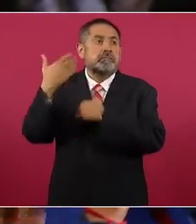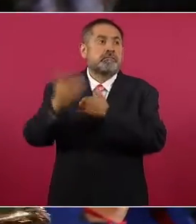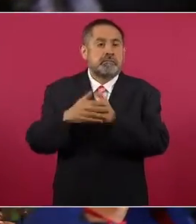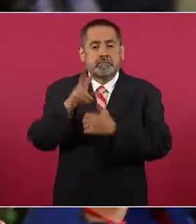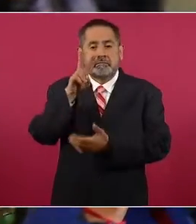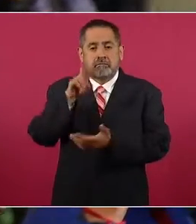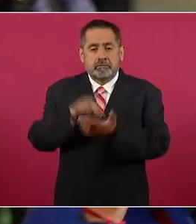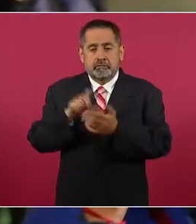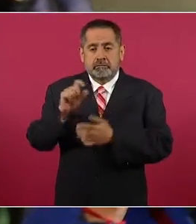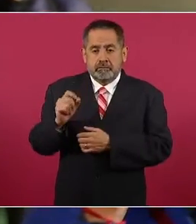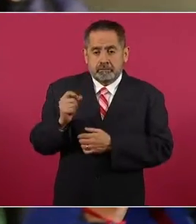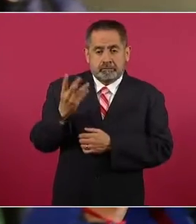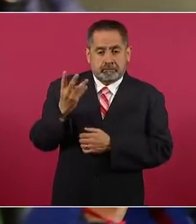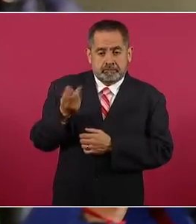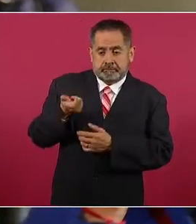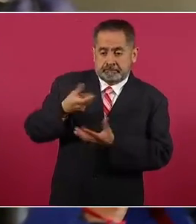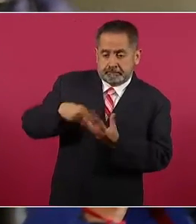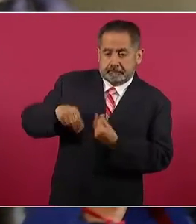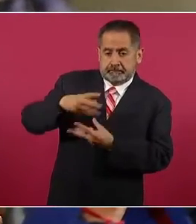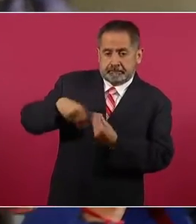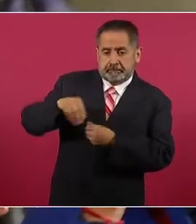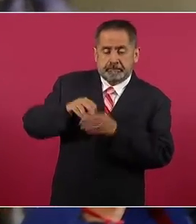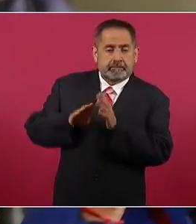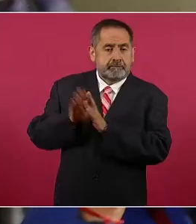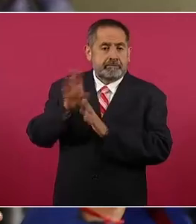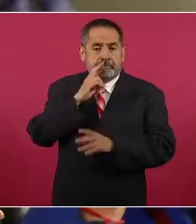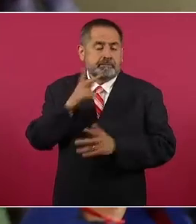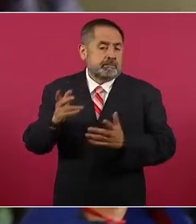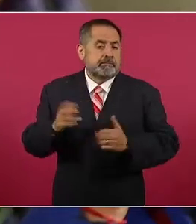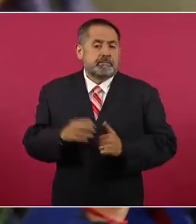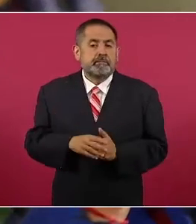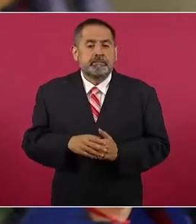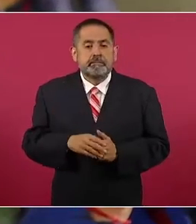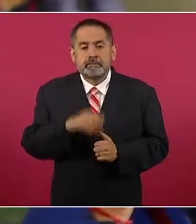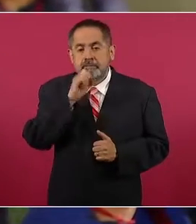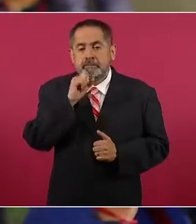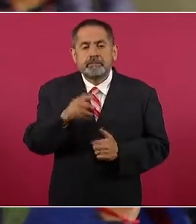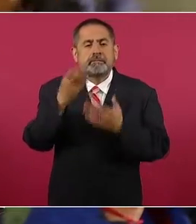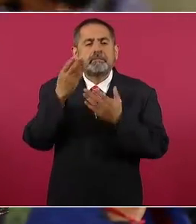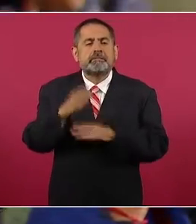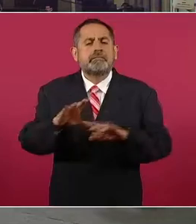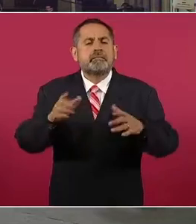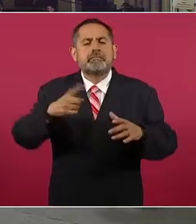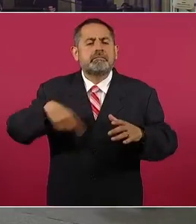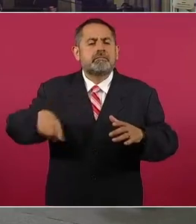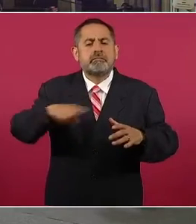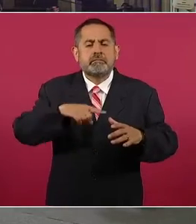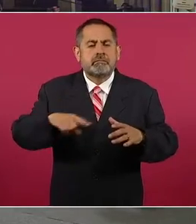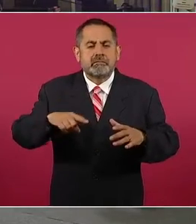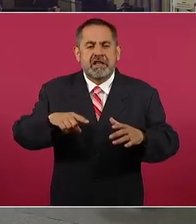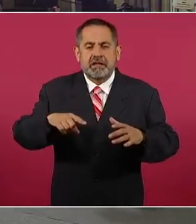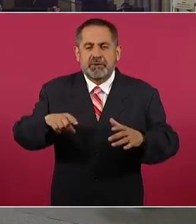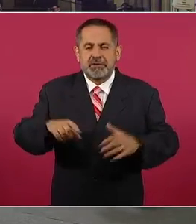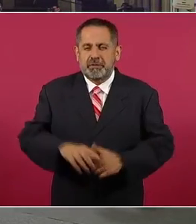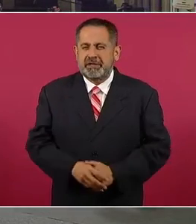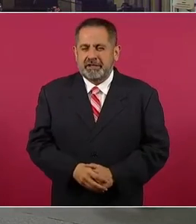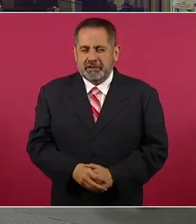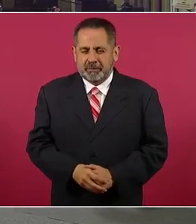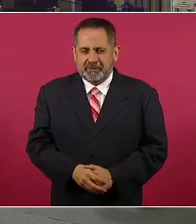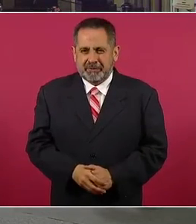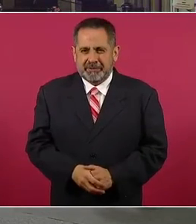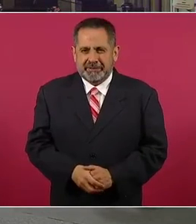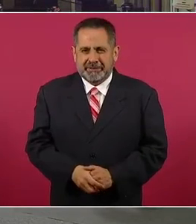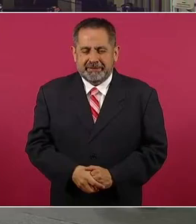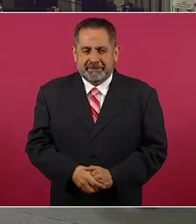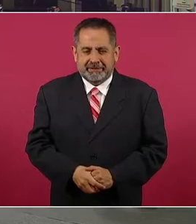los niveles que se tenían en 2016. Y también el Bank of America decía que para el 2023 el